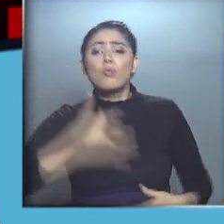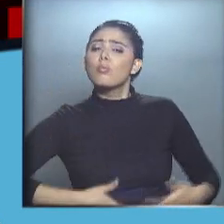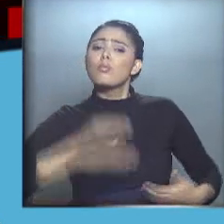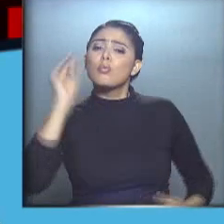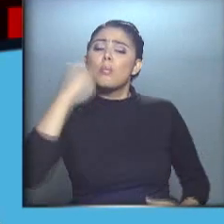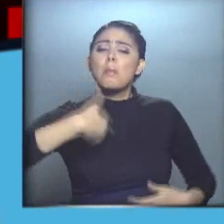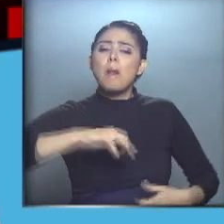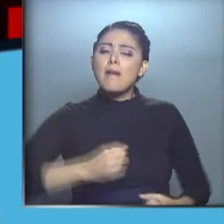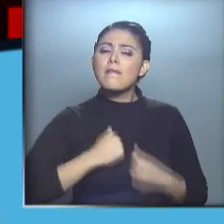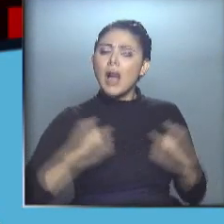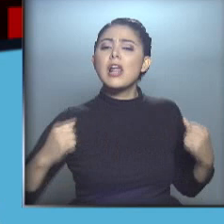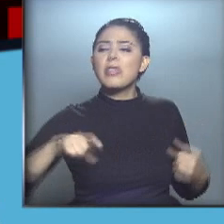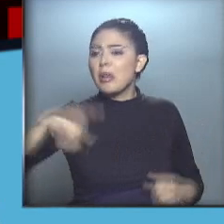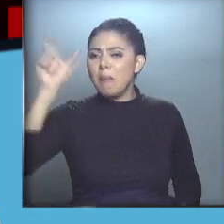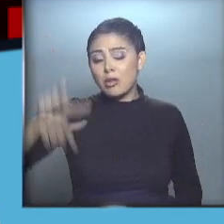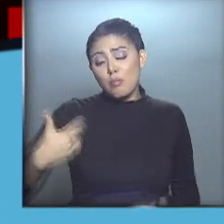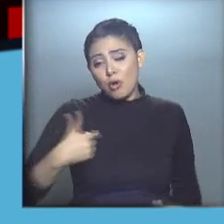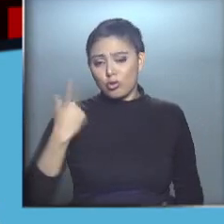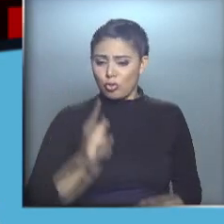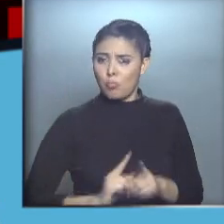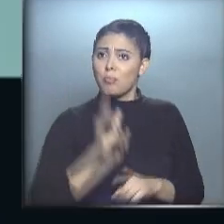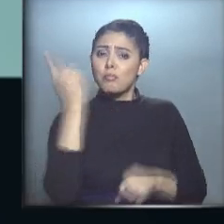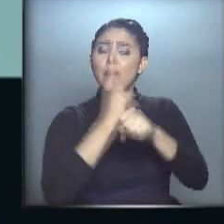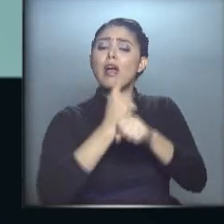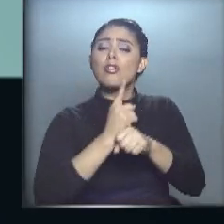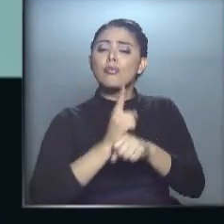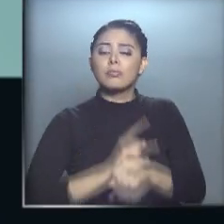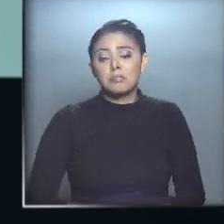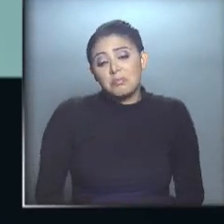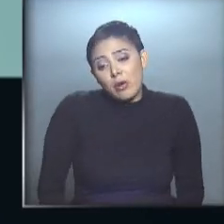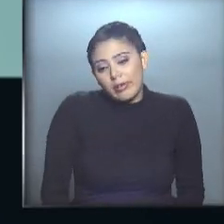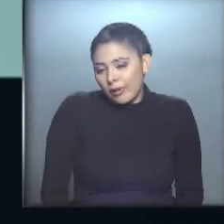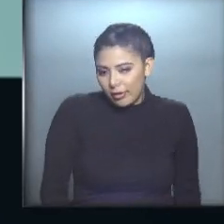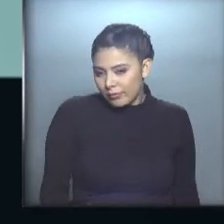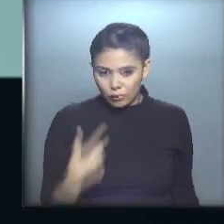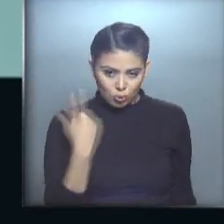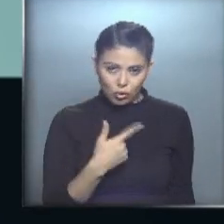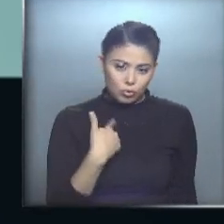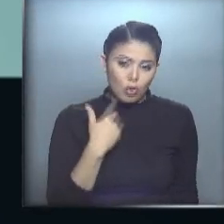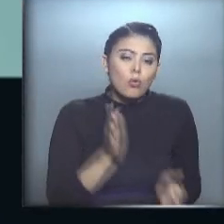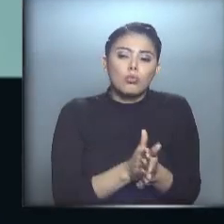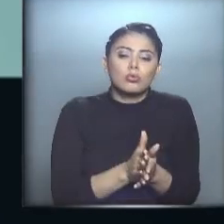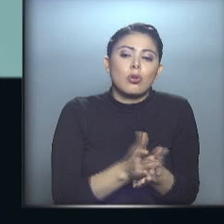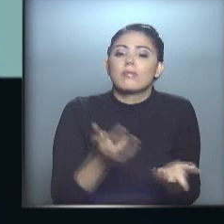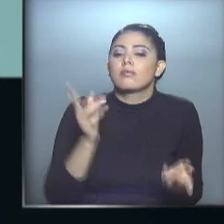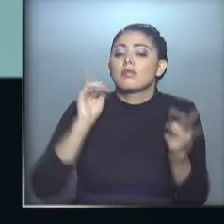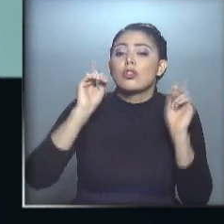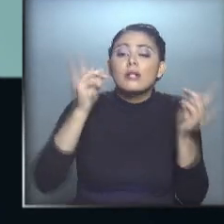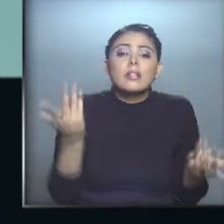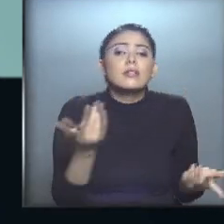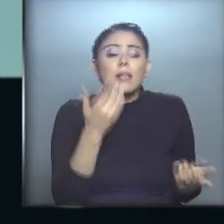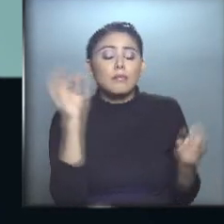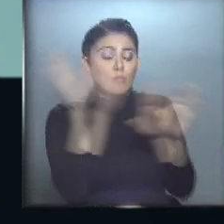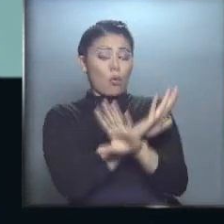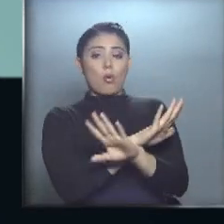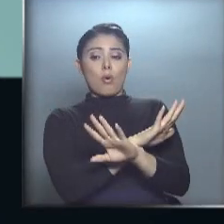valientes que los humanos. Por eso fuimos al espacio antes que ustedes. Bueno, en realidad estábamos de excursión con la señorita Silvia y de